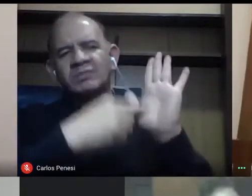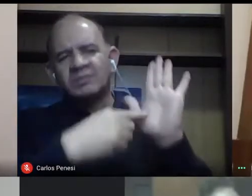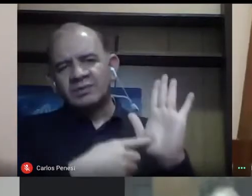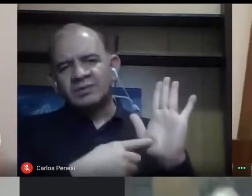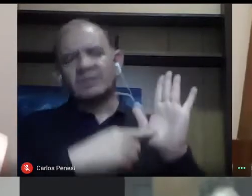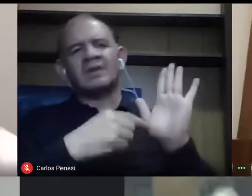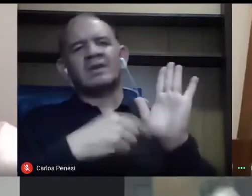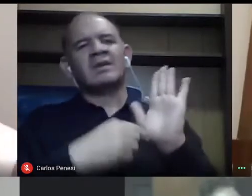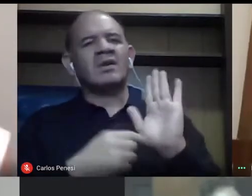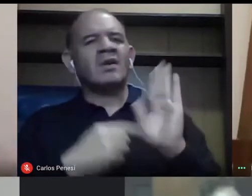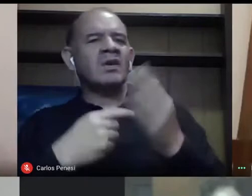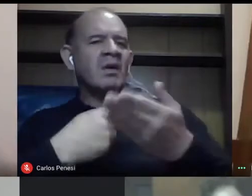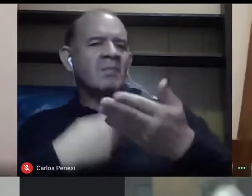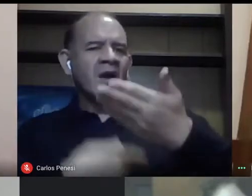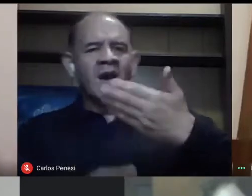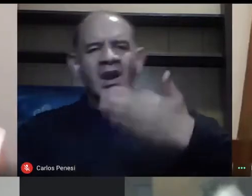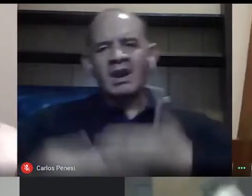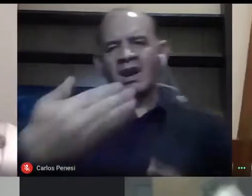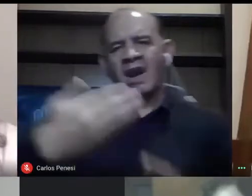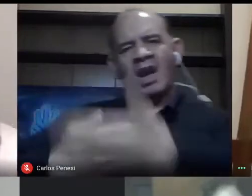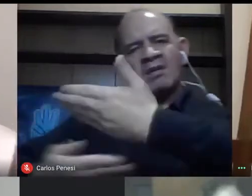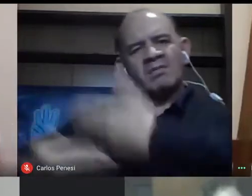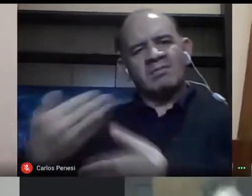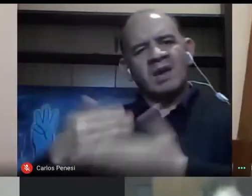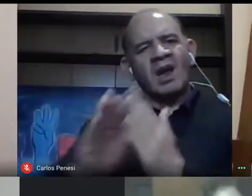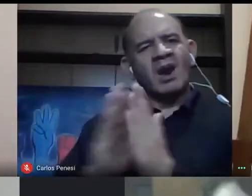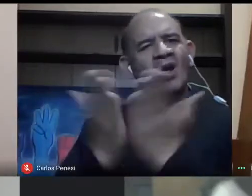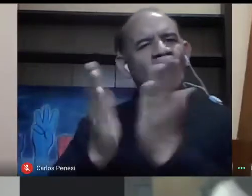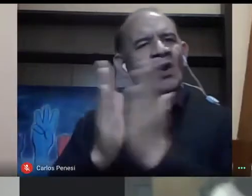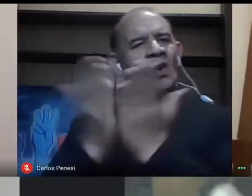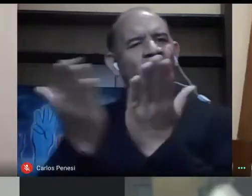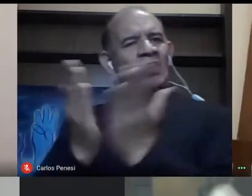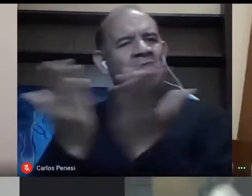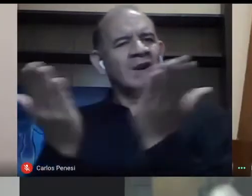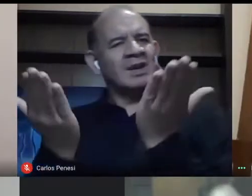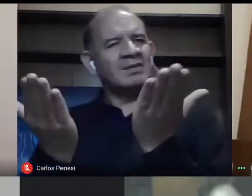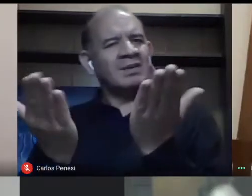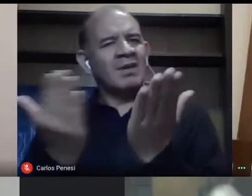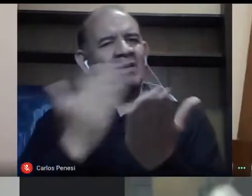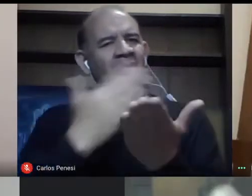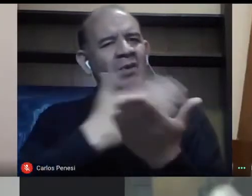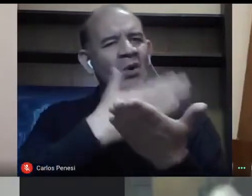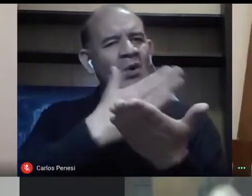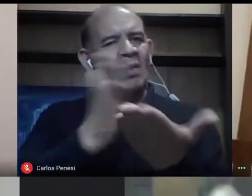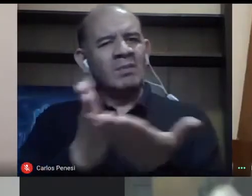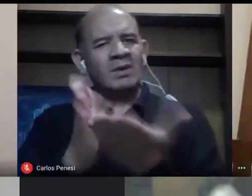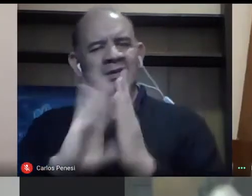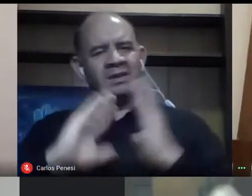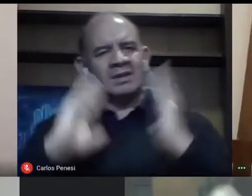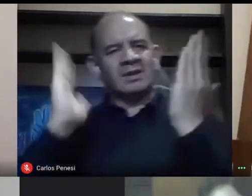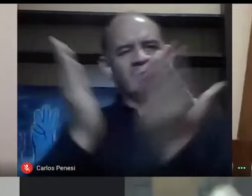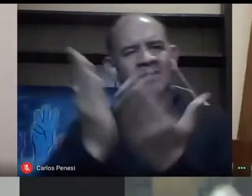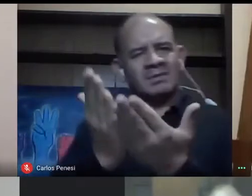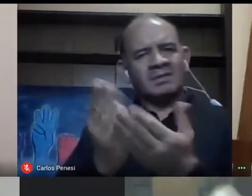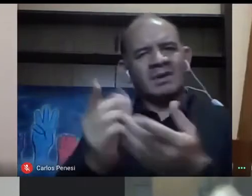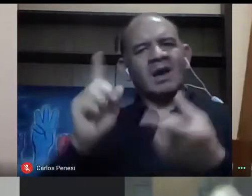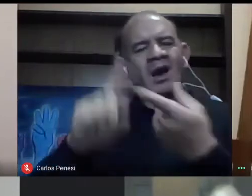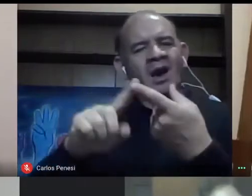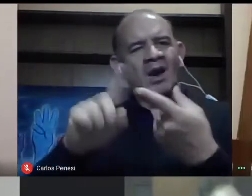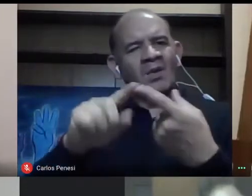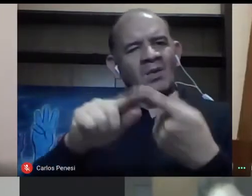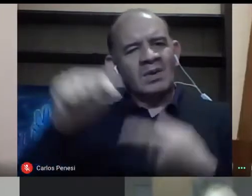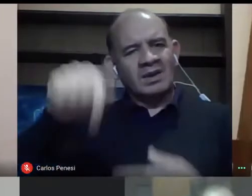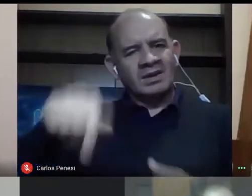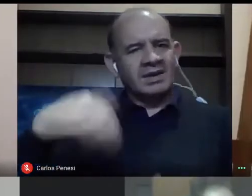el intercambio de libros. Y una cosa fundamental, ahora que se aprobó la ley que implementa el tratado en Argentina, cuando esa ley